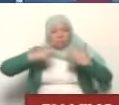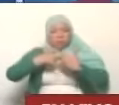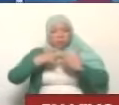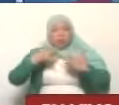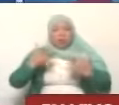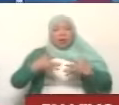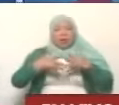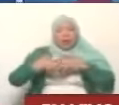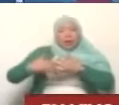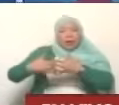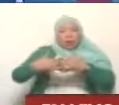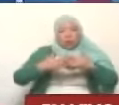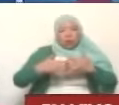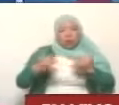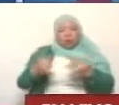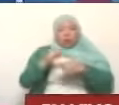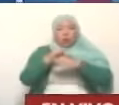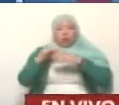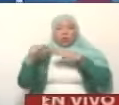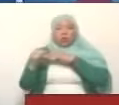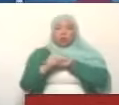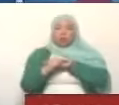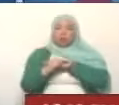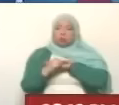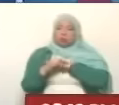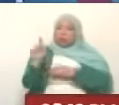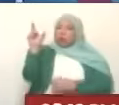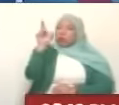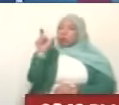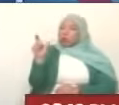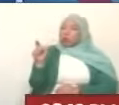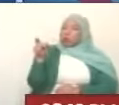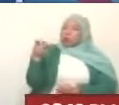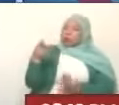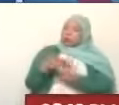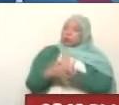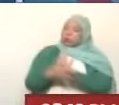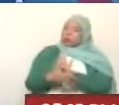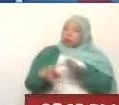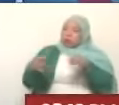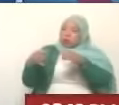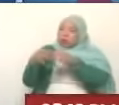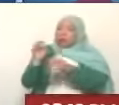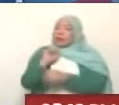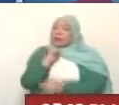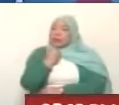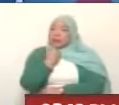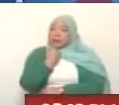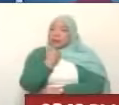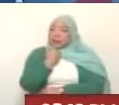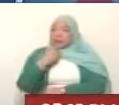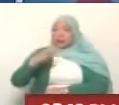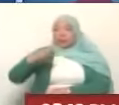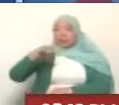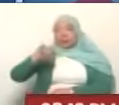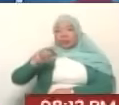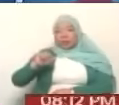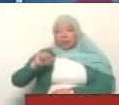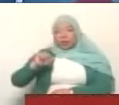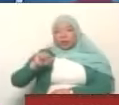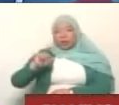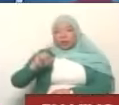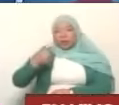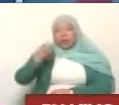haciendo Estados Unidos acá en la Guayana Esequiba? ¿Por qué han establecido 12 bases secretas de la CIA? ¿Por qué han